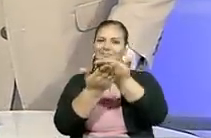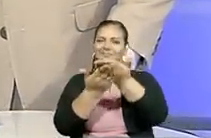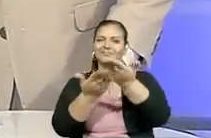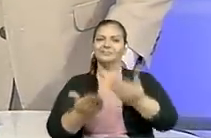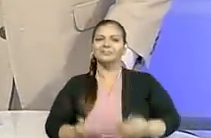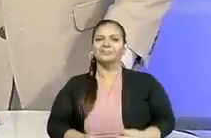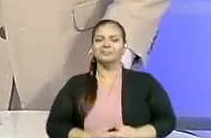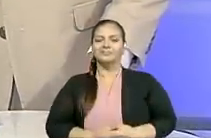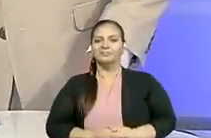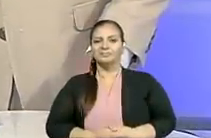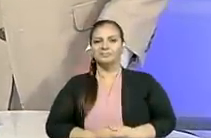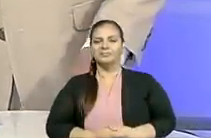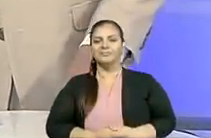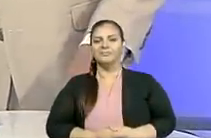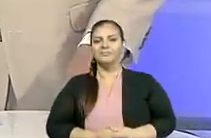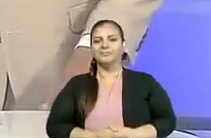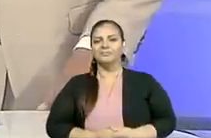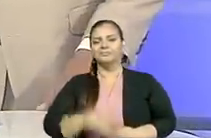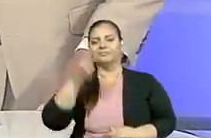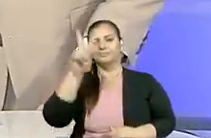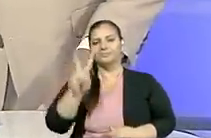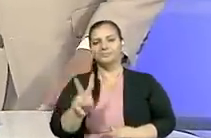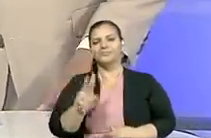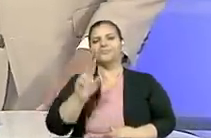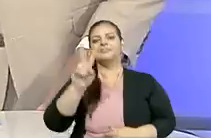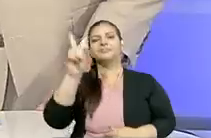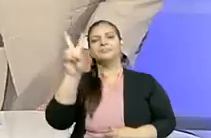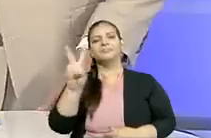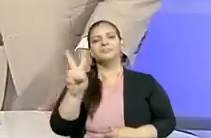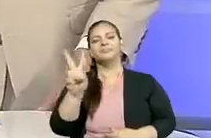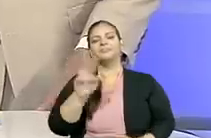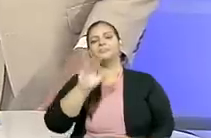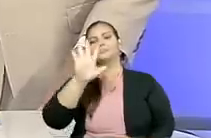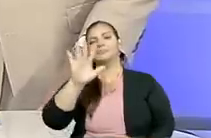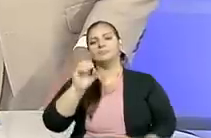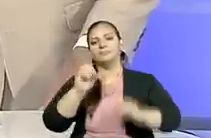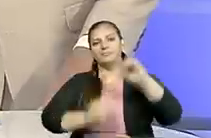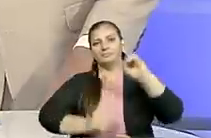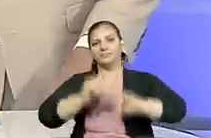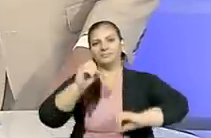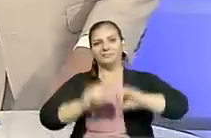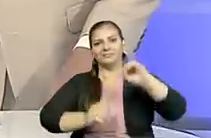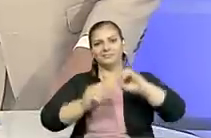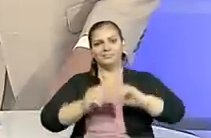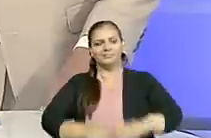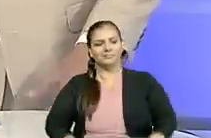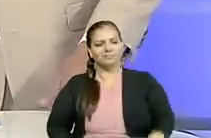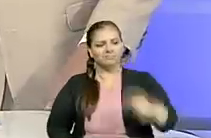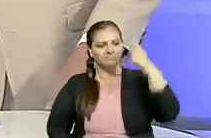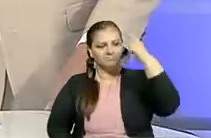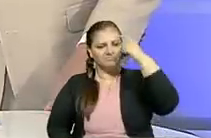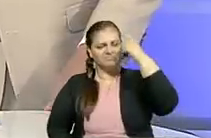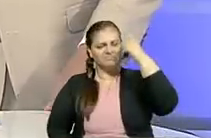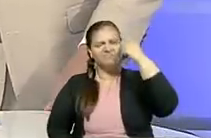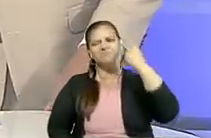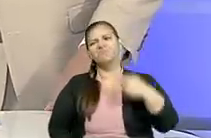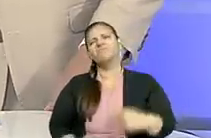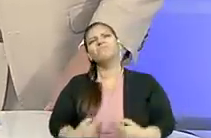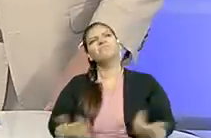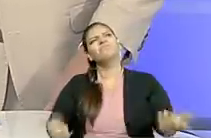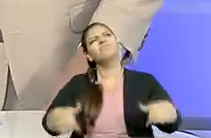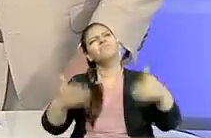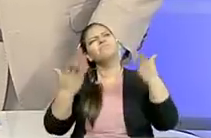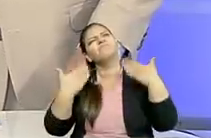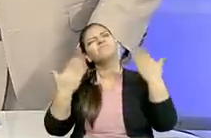Muchísimas gracias, amables televidentes, por seguir aquí en Sinotía en la noticia primera emisión en este día viernes 5 de octubre. Y a propósito de octubre,